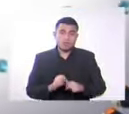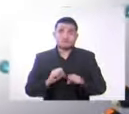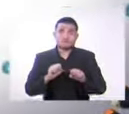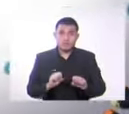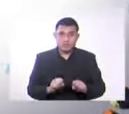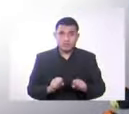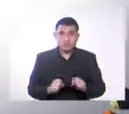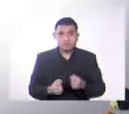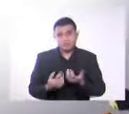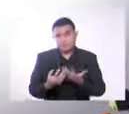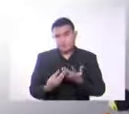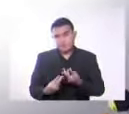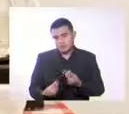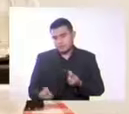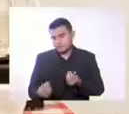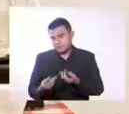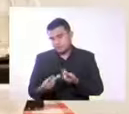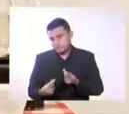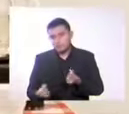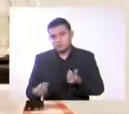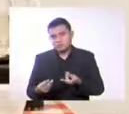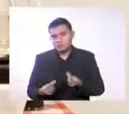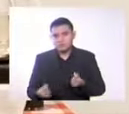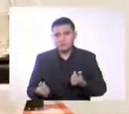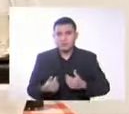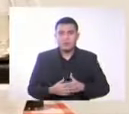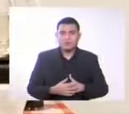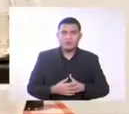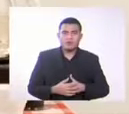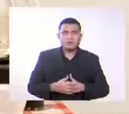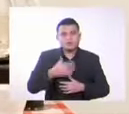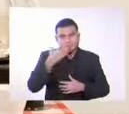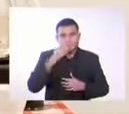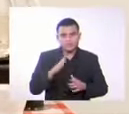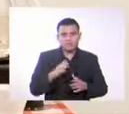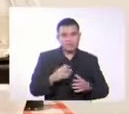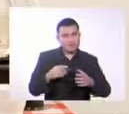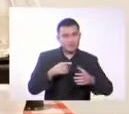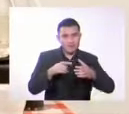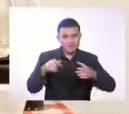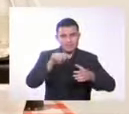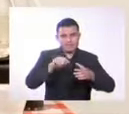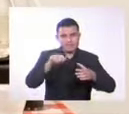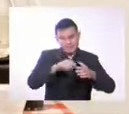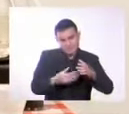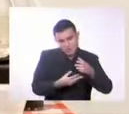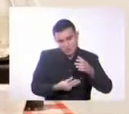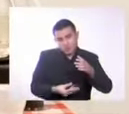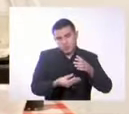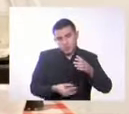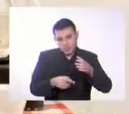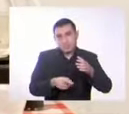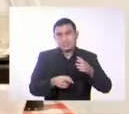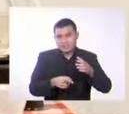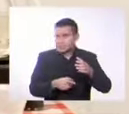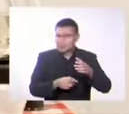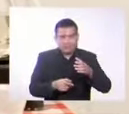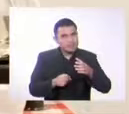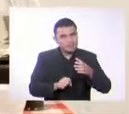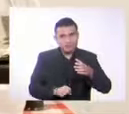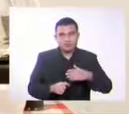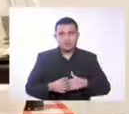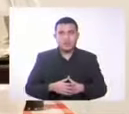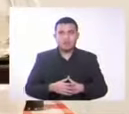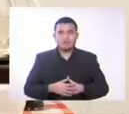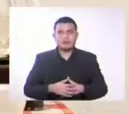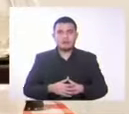a través de ellos. Es como ajustar los huequitos de un filtro, para decidir lo que puede pasar y lo que no, pero a una escala